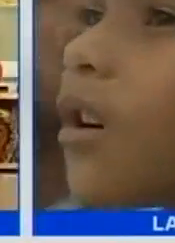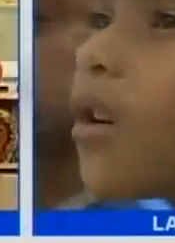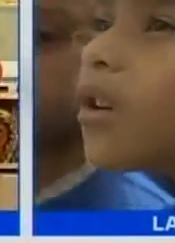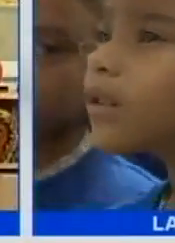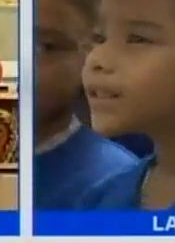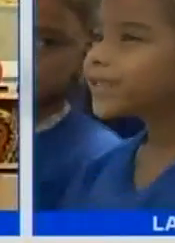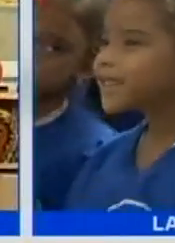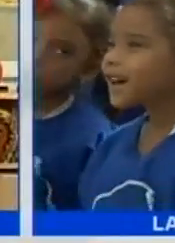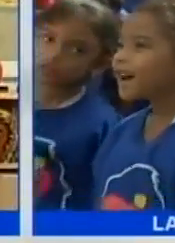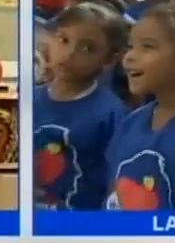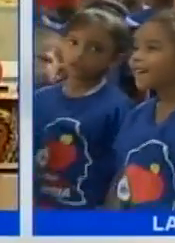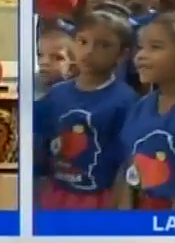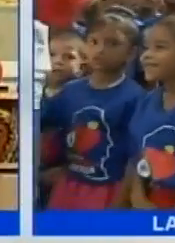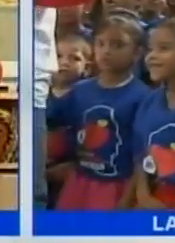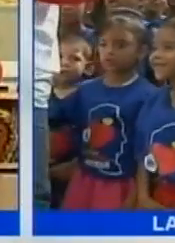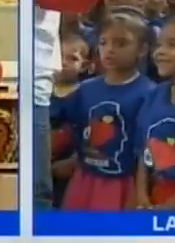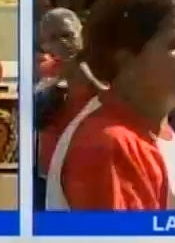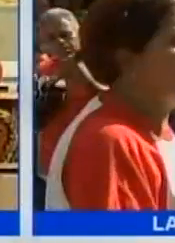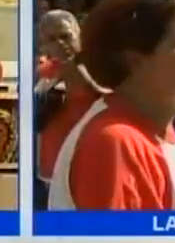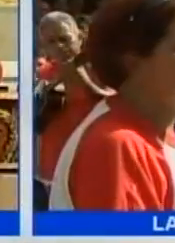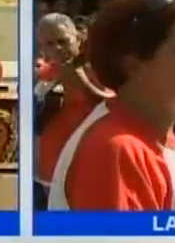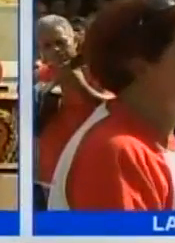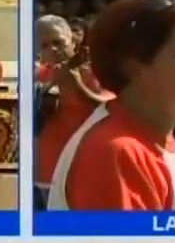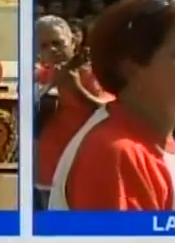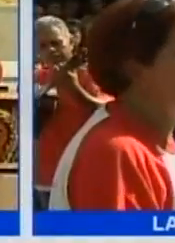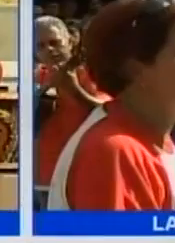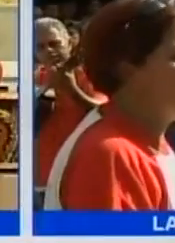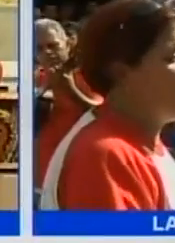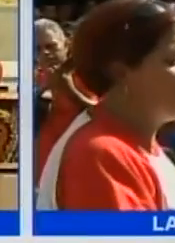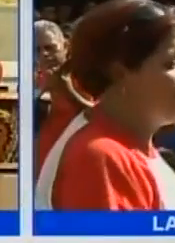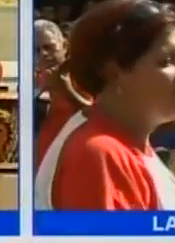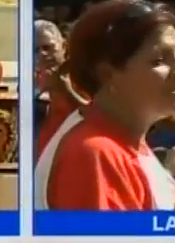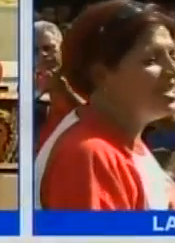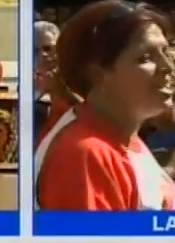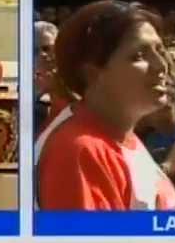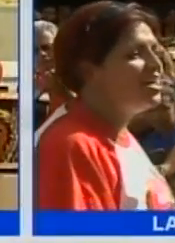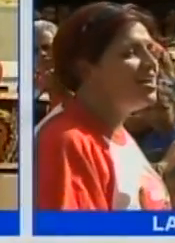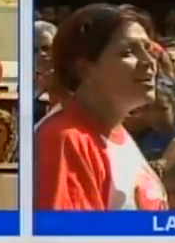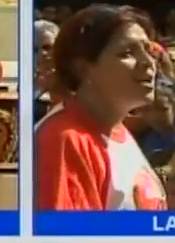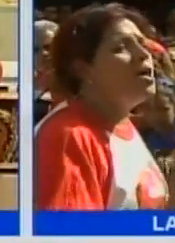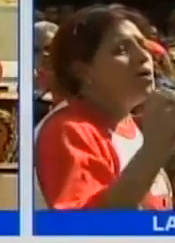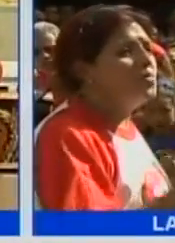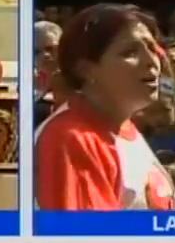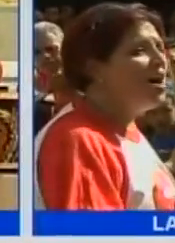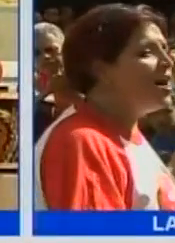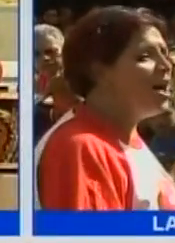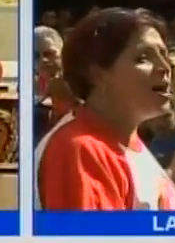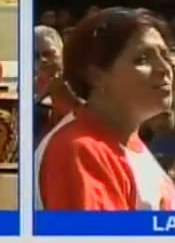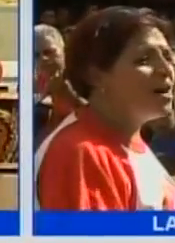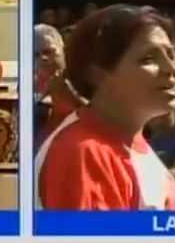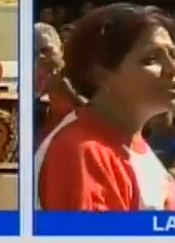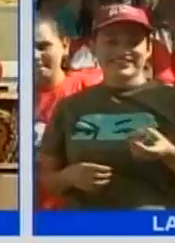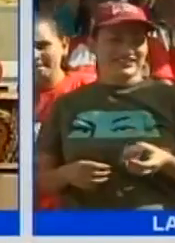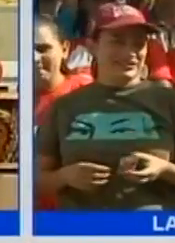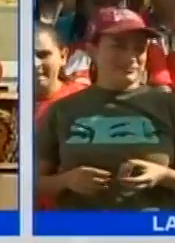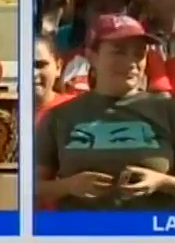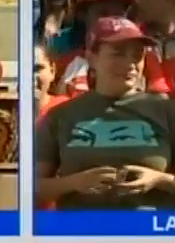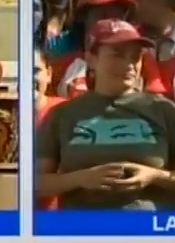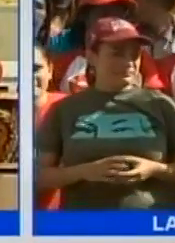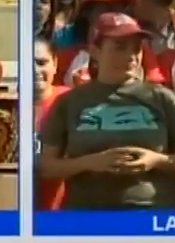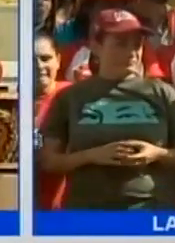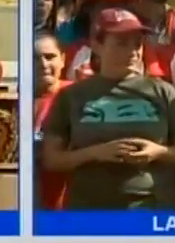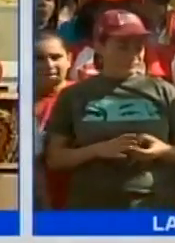Bolívar. Nuestro satélite, alrededor de 13 a 15 minutos, los días donde percibirán con mayor